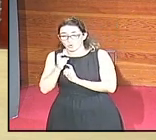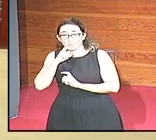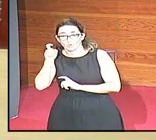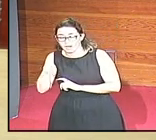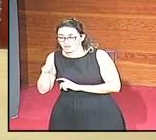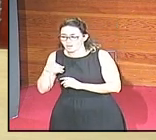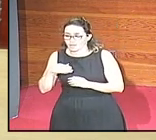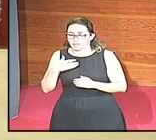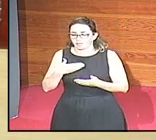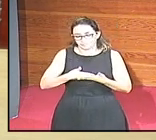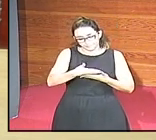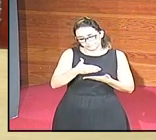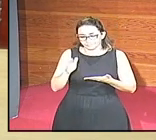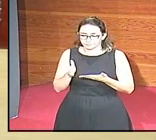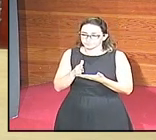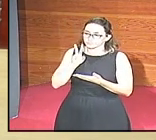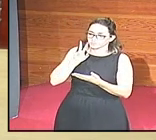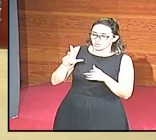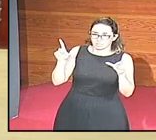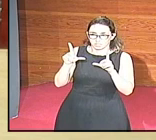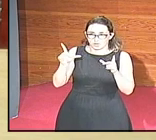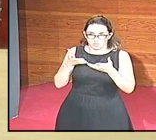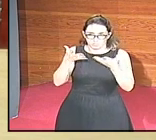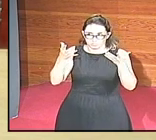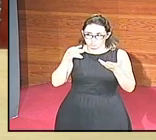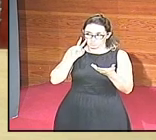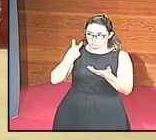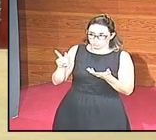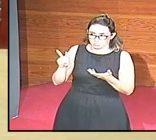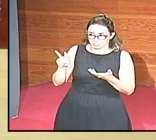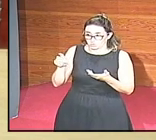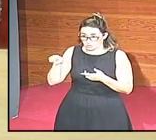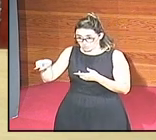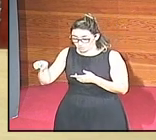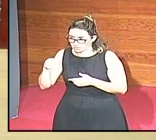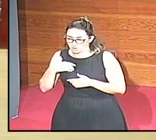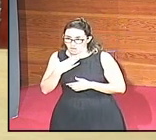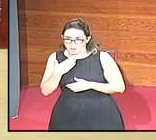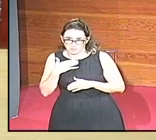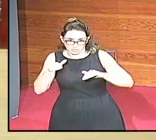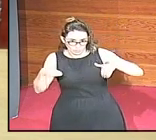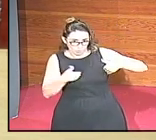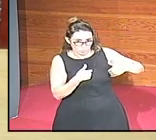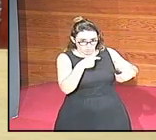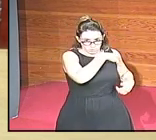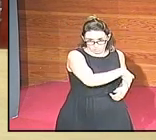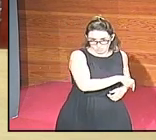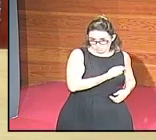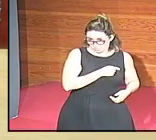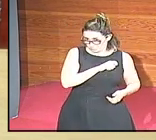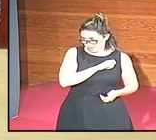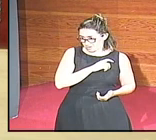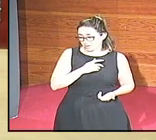el telediario y me cago en Dios. Ay, me dan ganas de volver, ganas de volverme para el frente, de todas